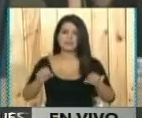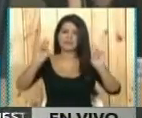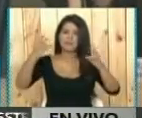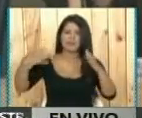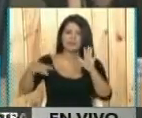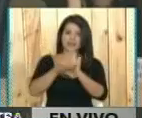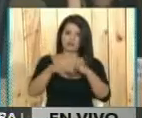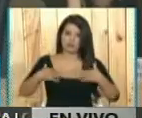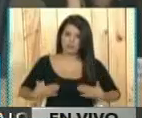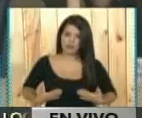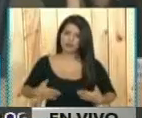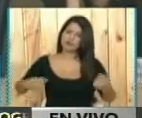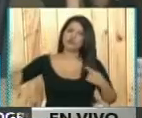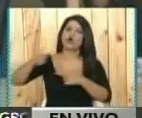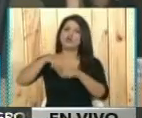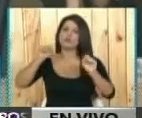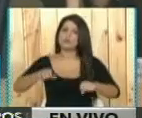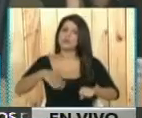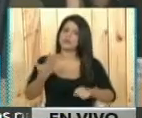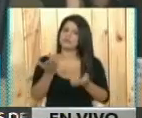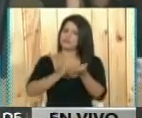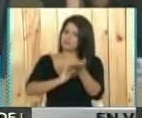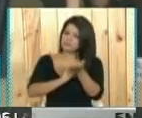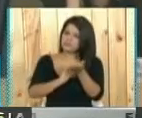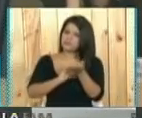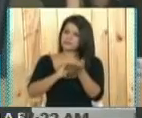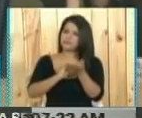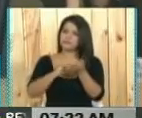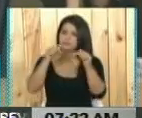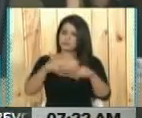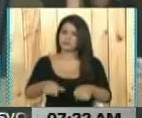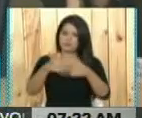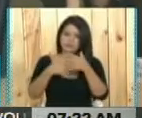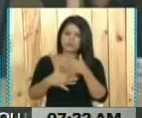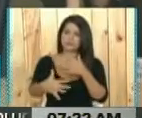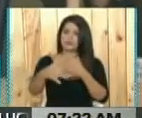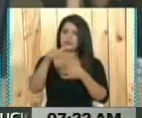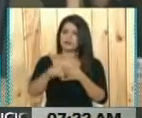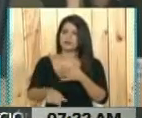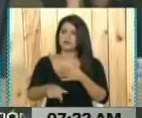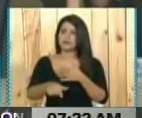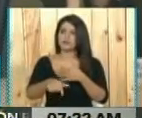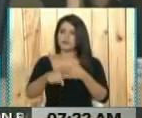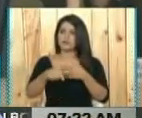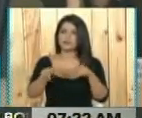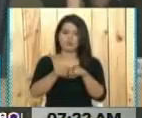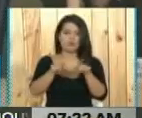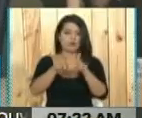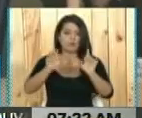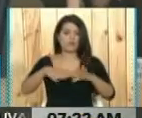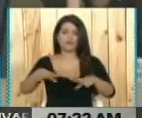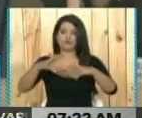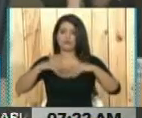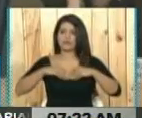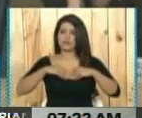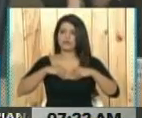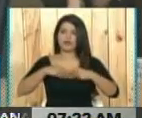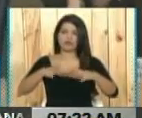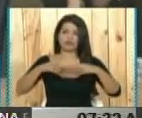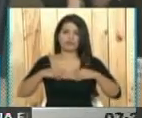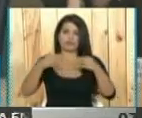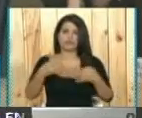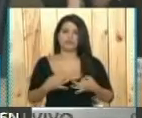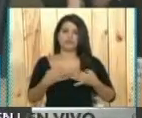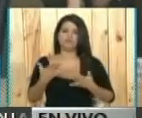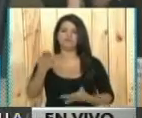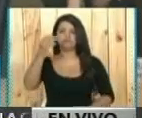Humanos pueda afrontar y superar los retos que hoy pretenden su nulidad y asuma con sabiduría la